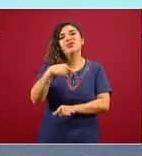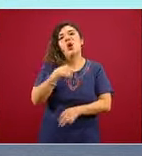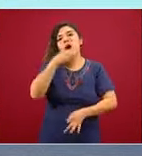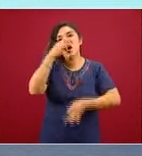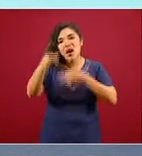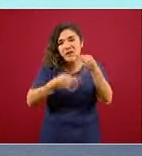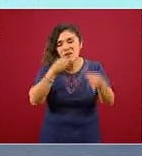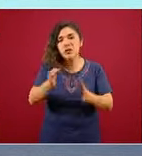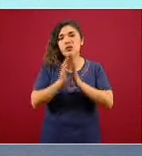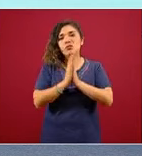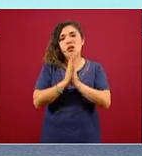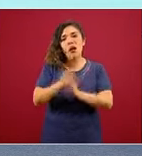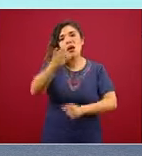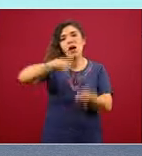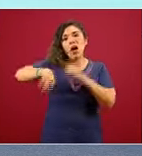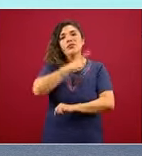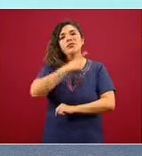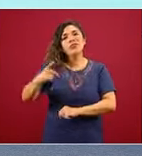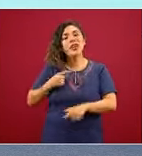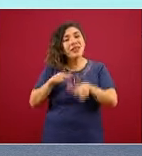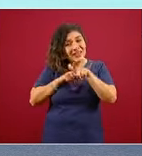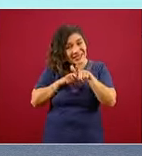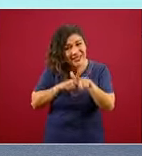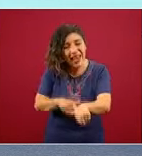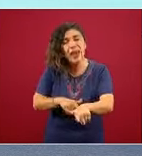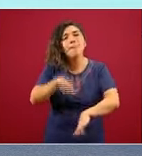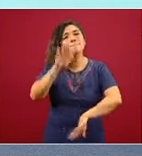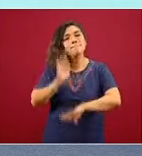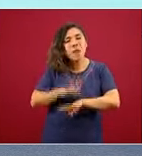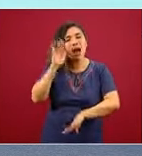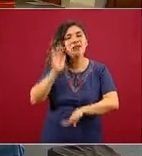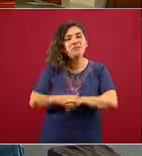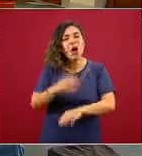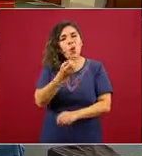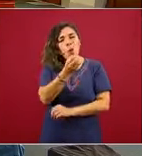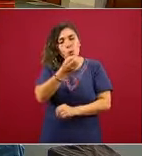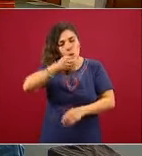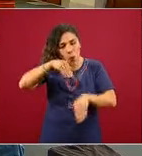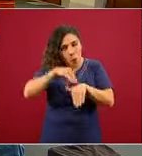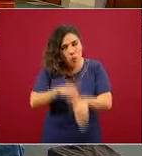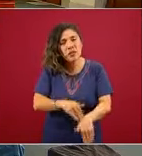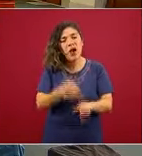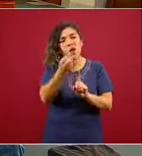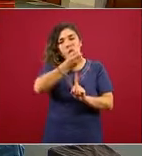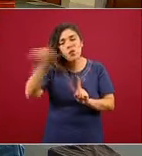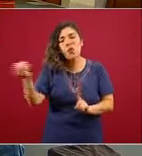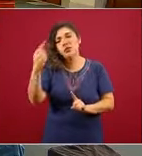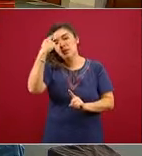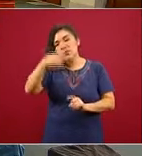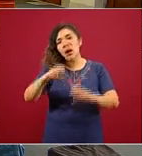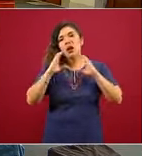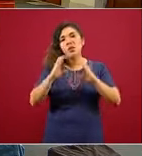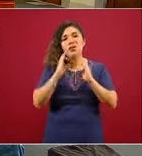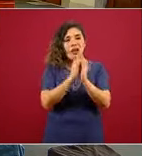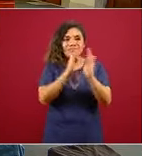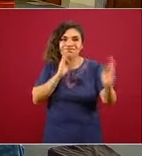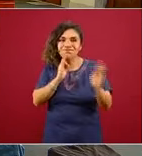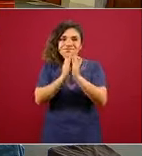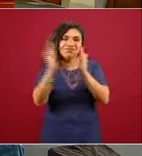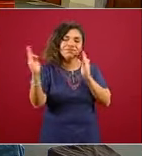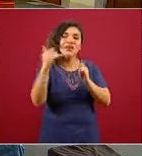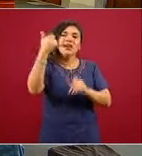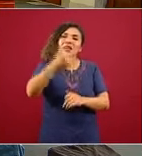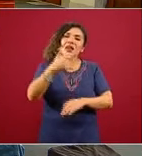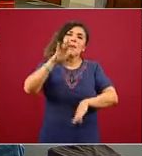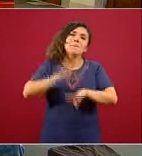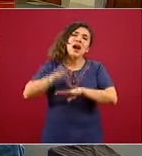llamado precisamente para que continúen aplicando y poniendo en práctica las medidas de sana distancia y todas